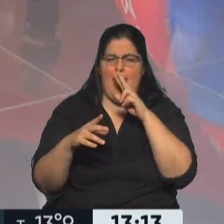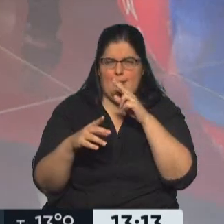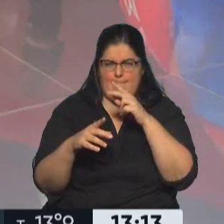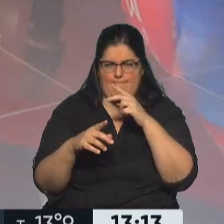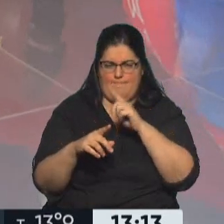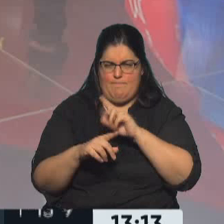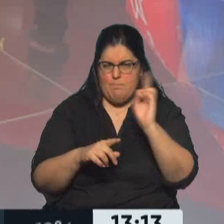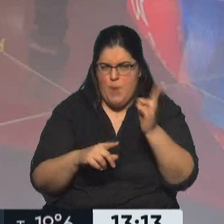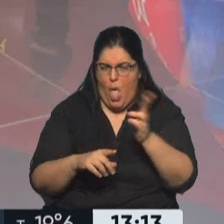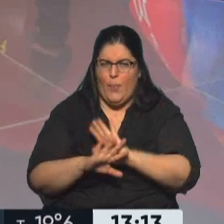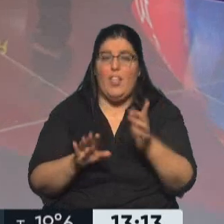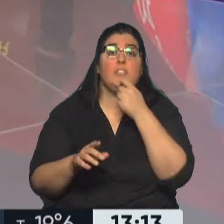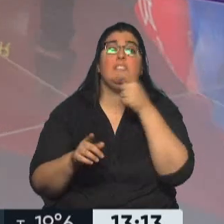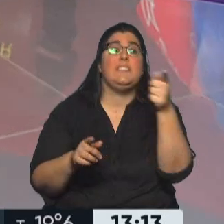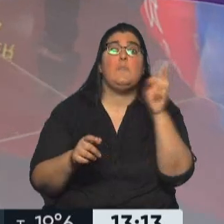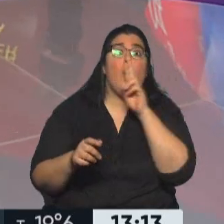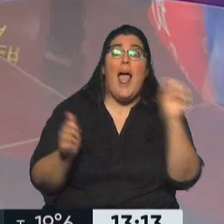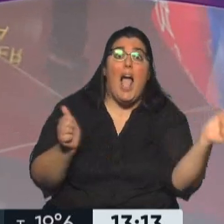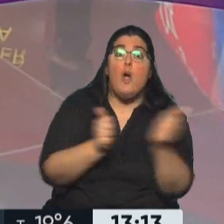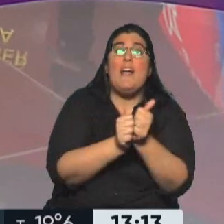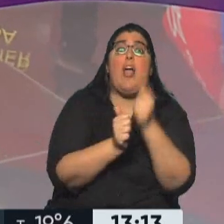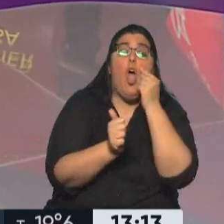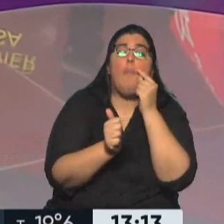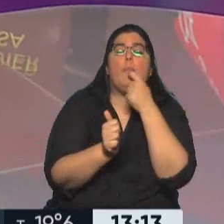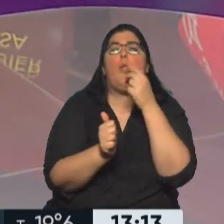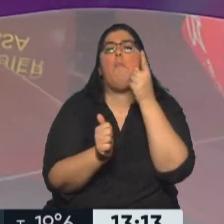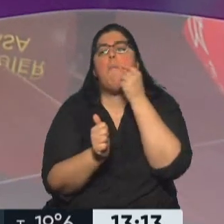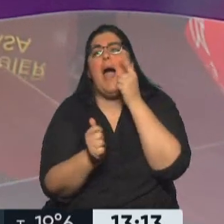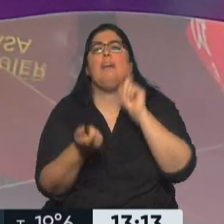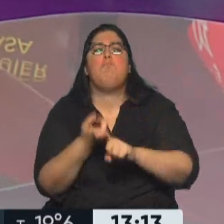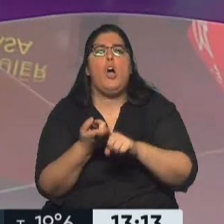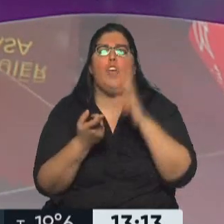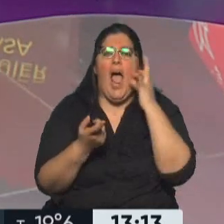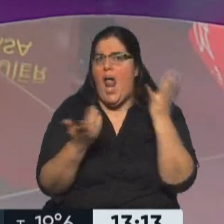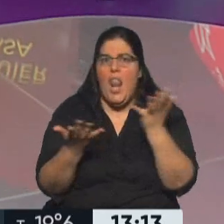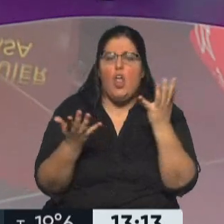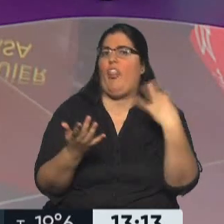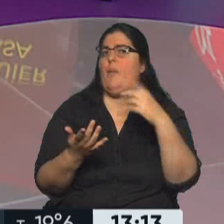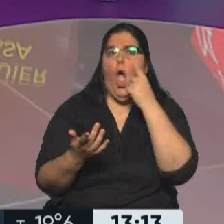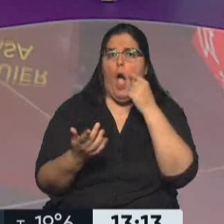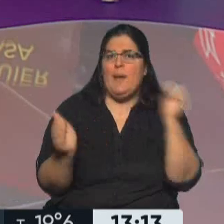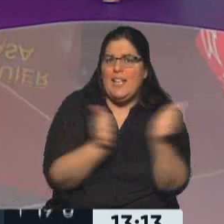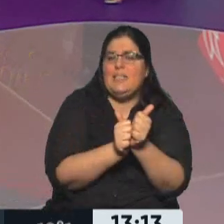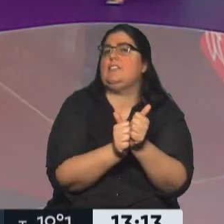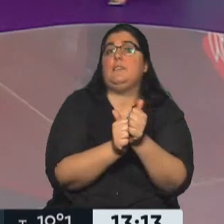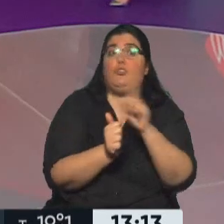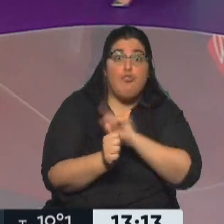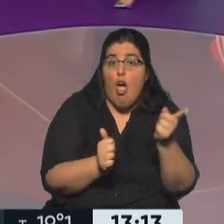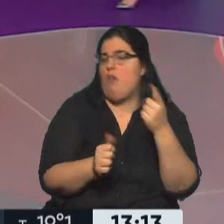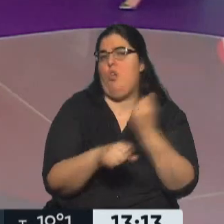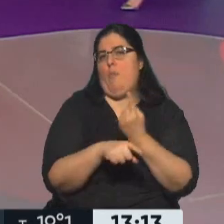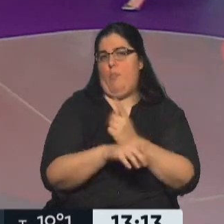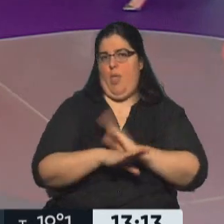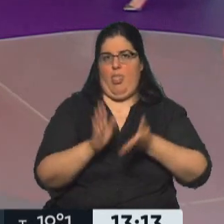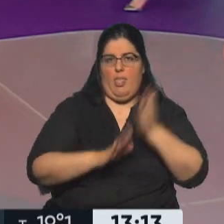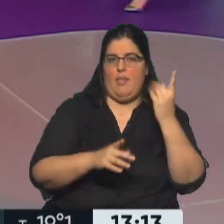acompañada de su mahram, que puede ser el padre, el hermano o el marido, y que tiene que ser obviamente varón. Estas fueron algunas de las medidas, vamos a seguir viendo